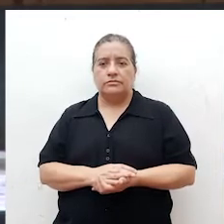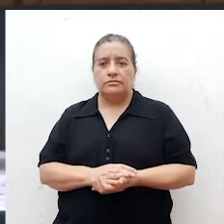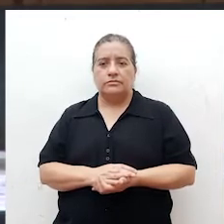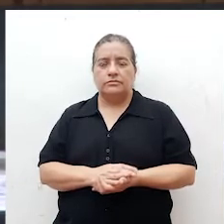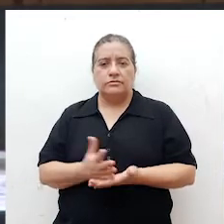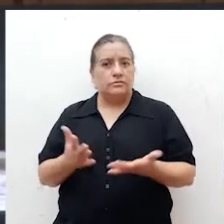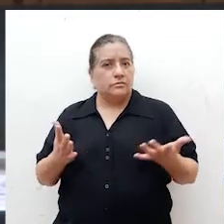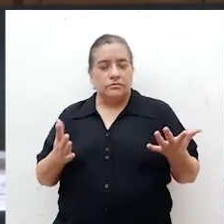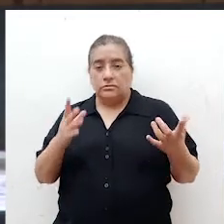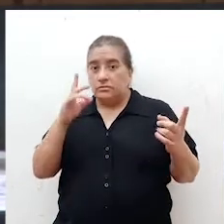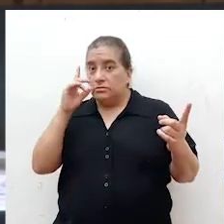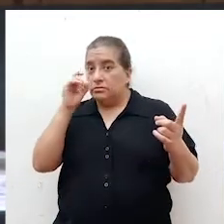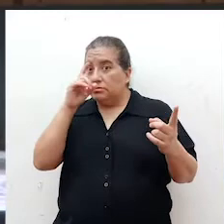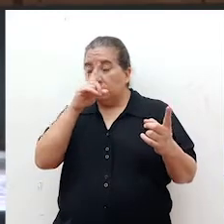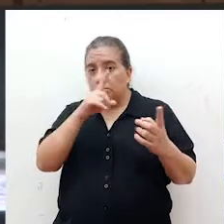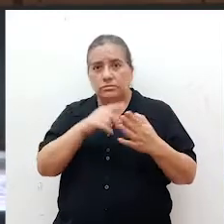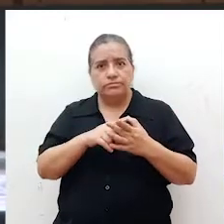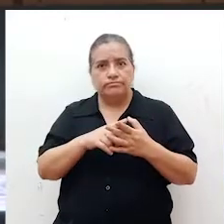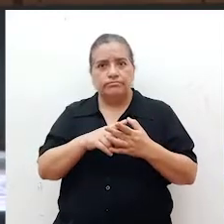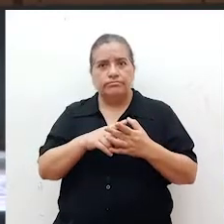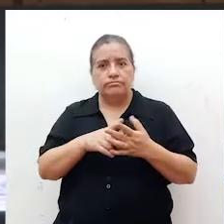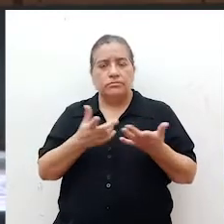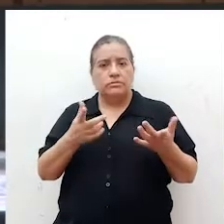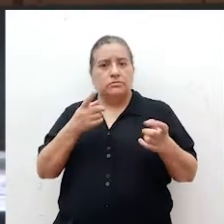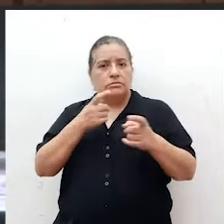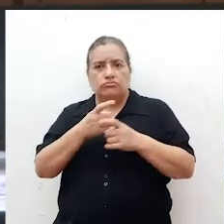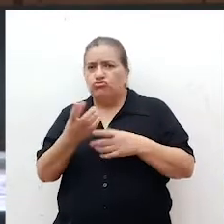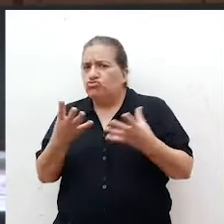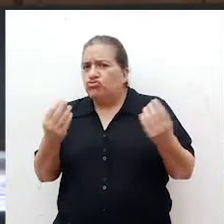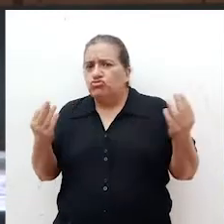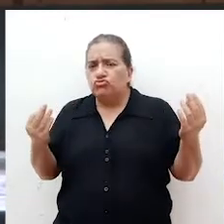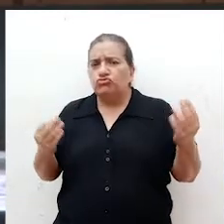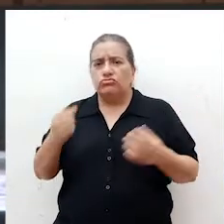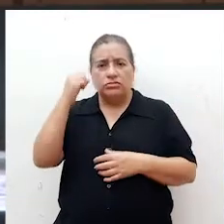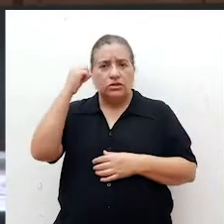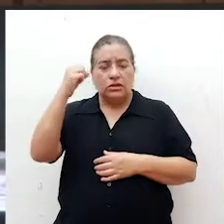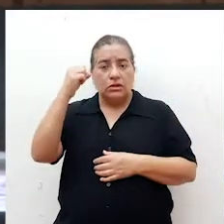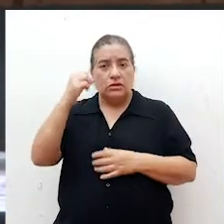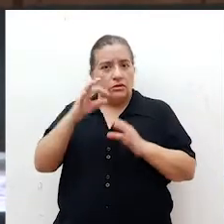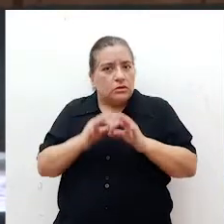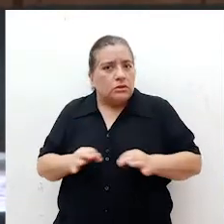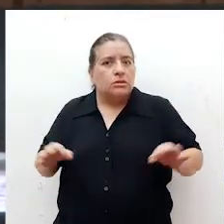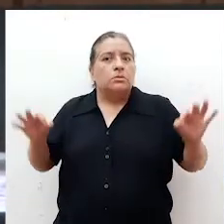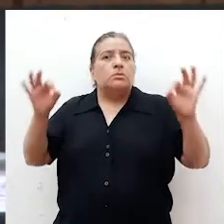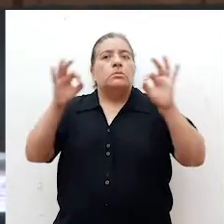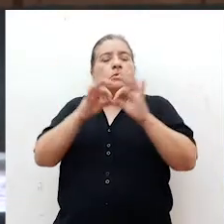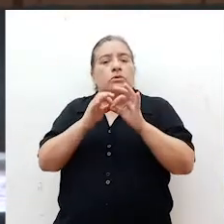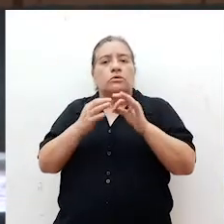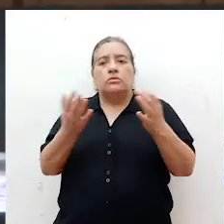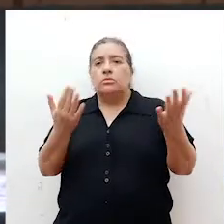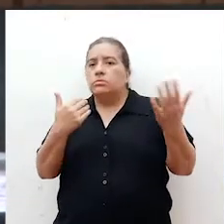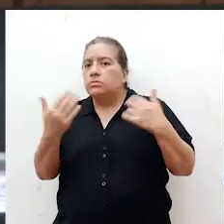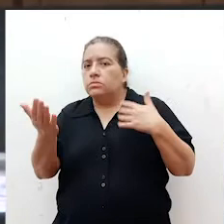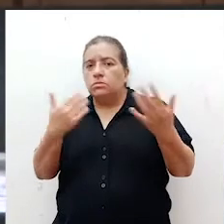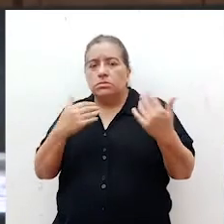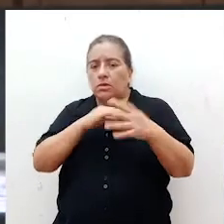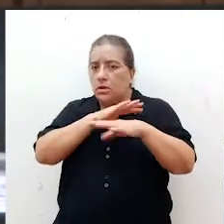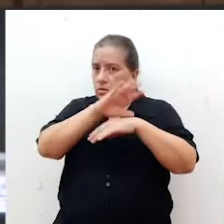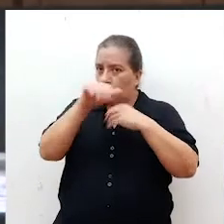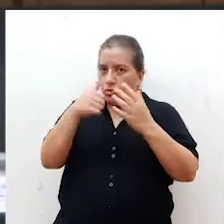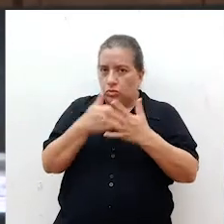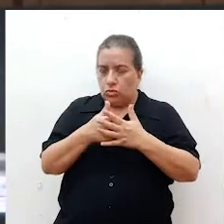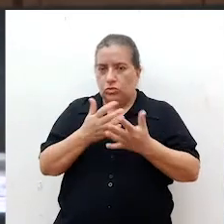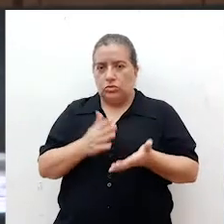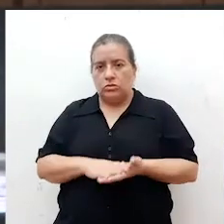sanitaria, tenía que articular a todos, convocar todas las capacidades. Creo que esta es una de las razones por las cuales